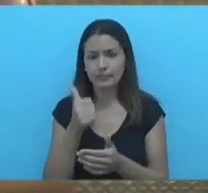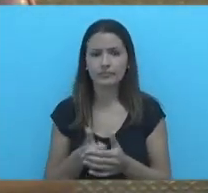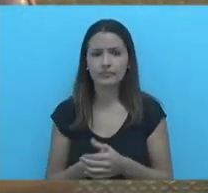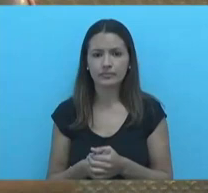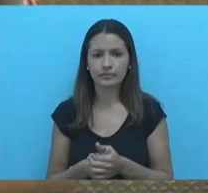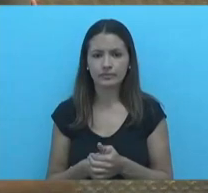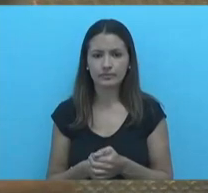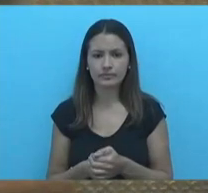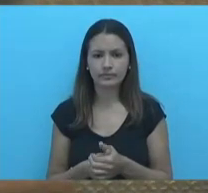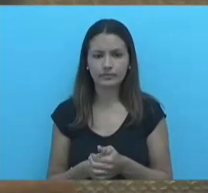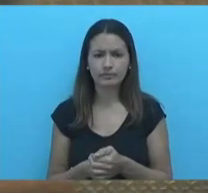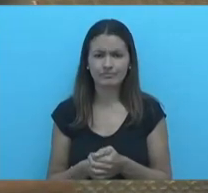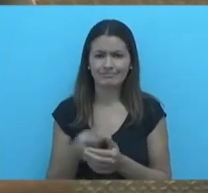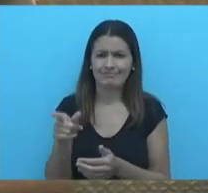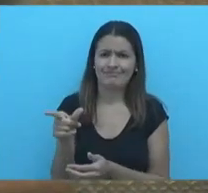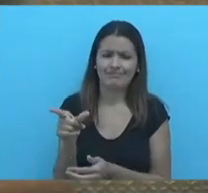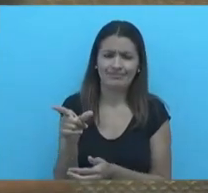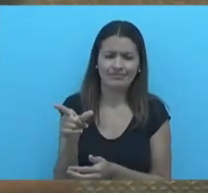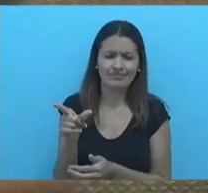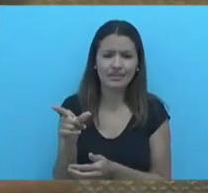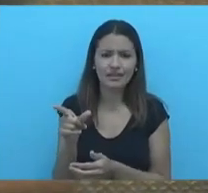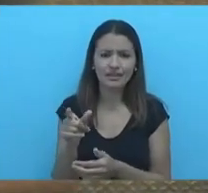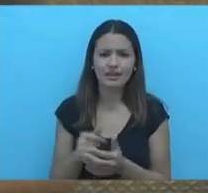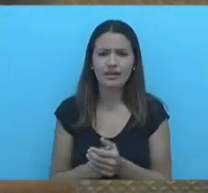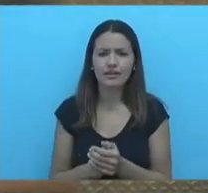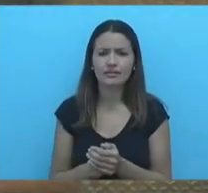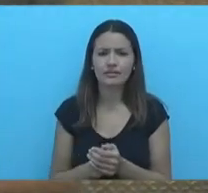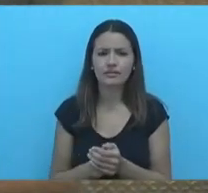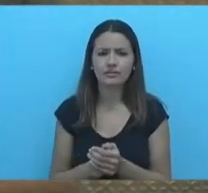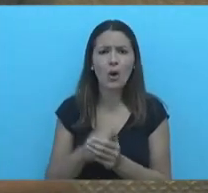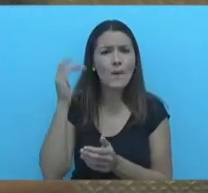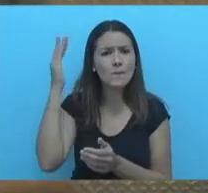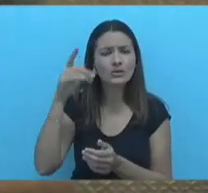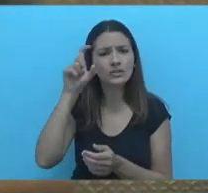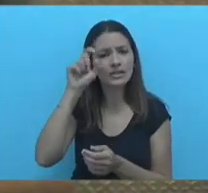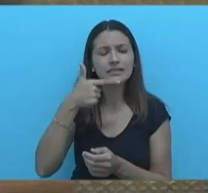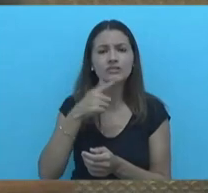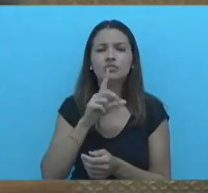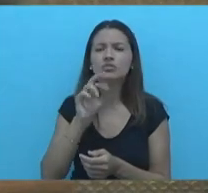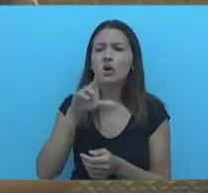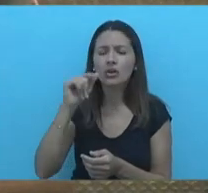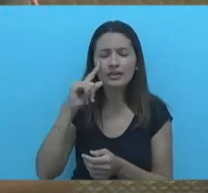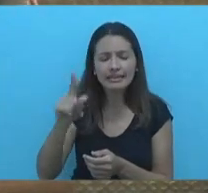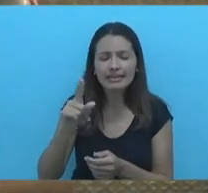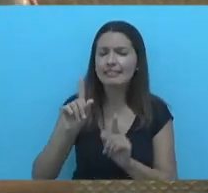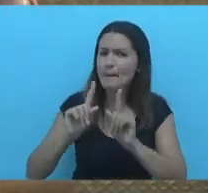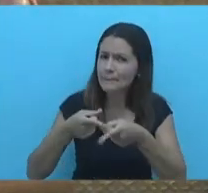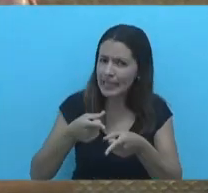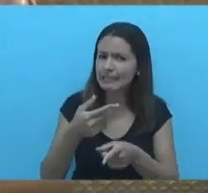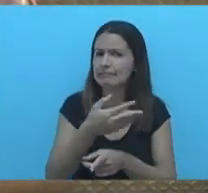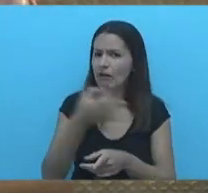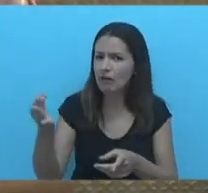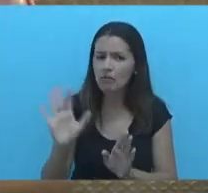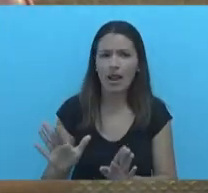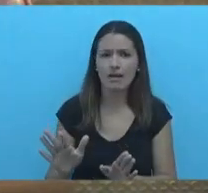esa vergüenza de la historia de la Iglesia Argentina que es Monseñor Storni, porque dijo Arancedo lo mismo que nos dijeron en